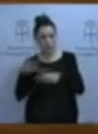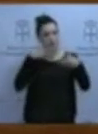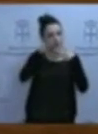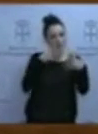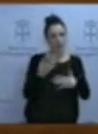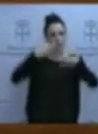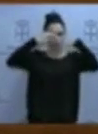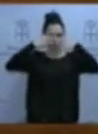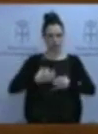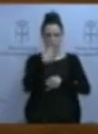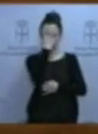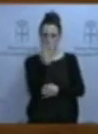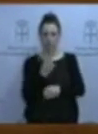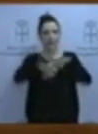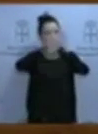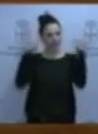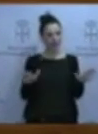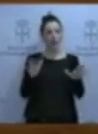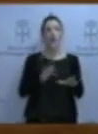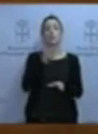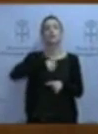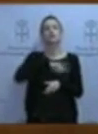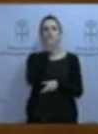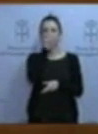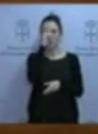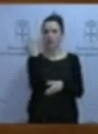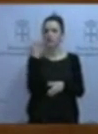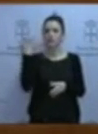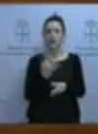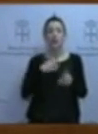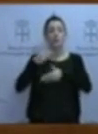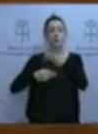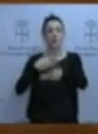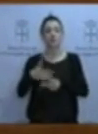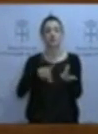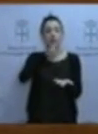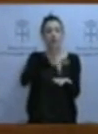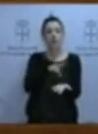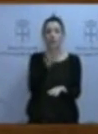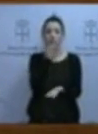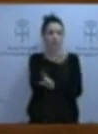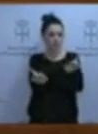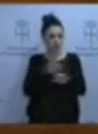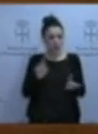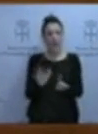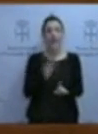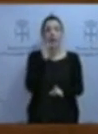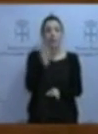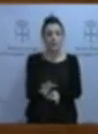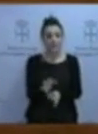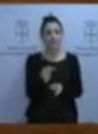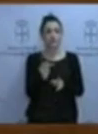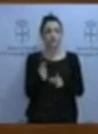claro. Recordemos que este proceso todavía no tuvo lugar. De momento, lo que hubo fue